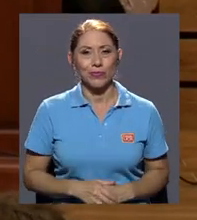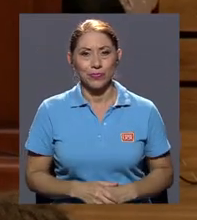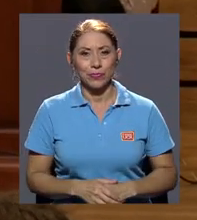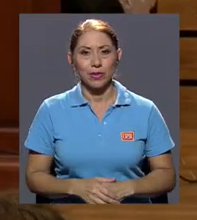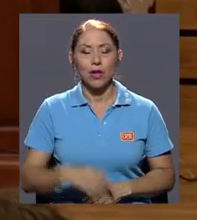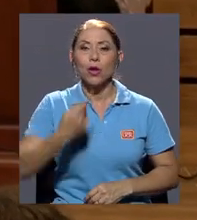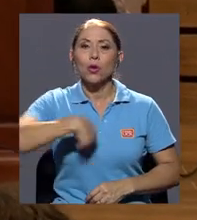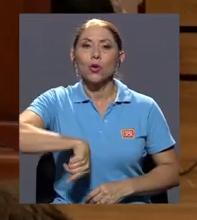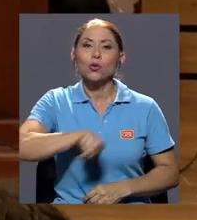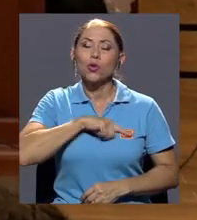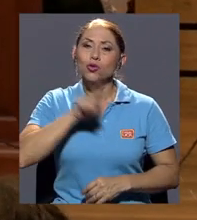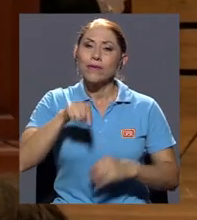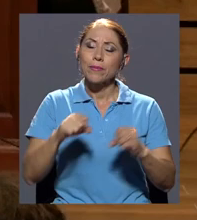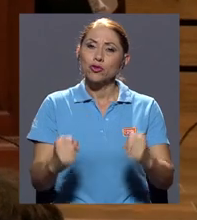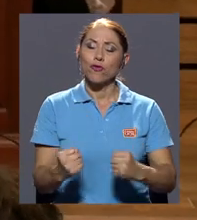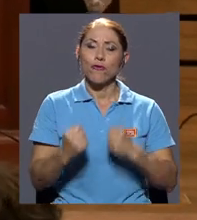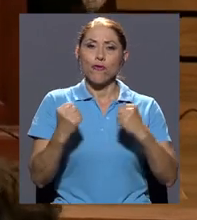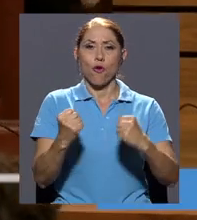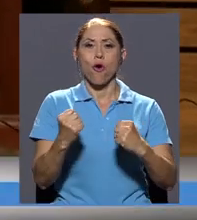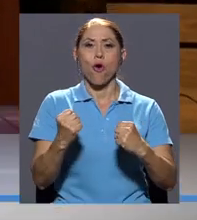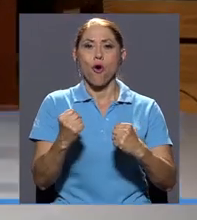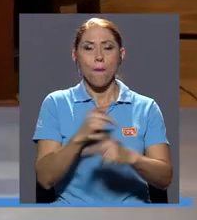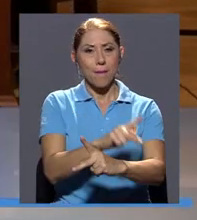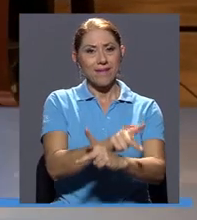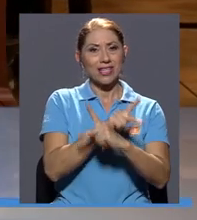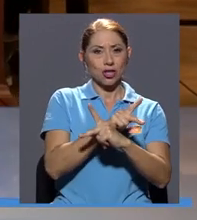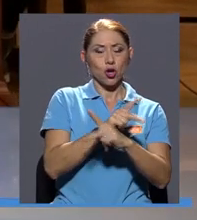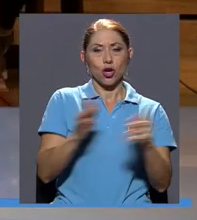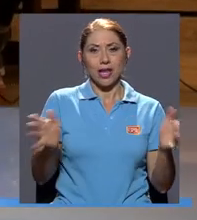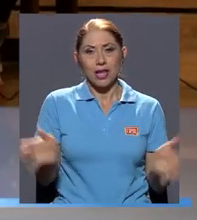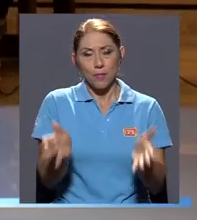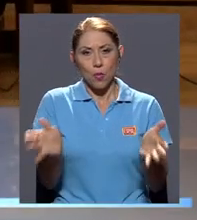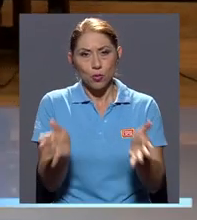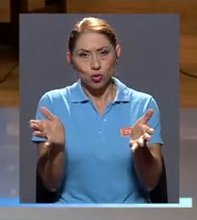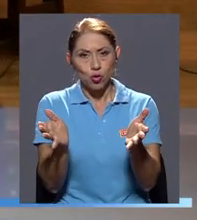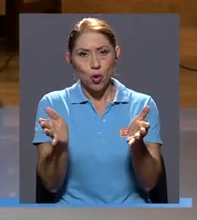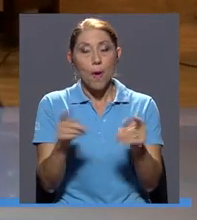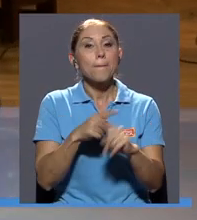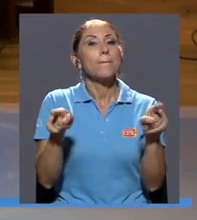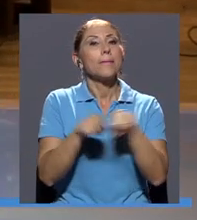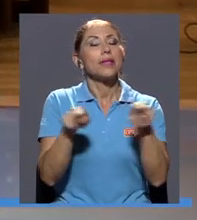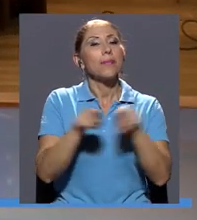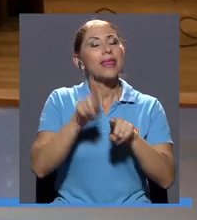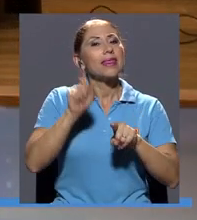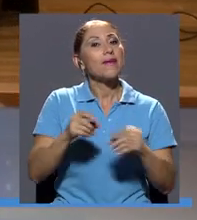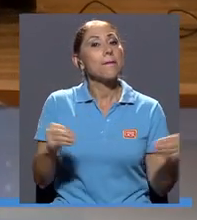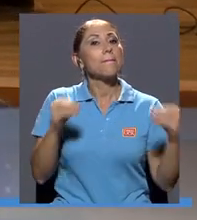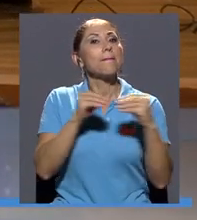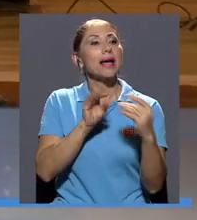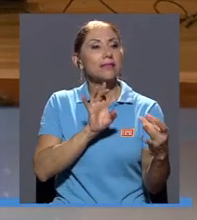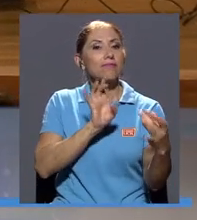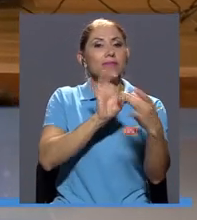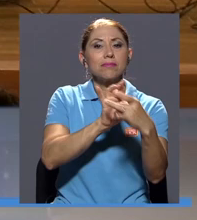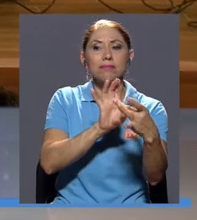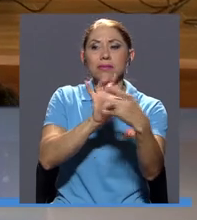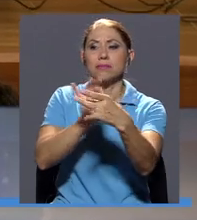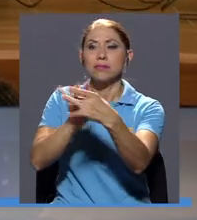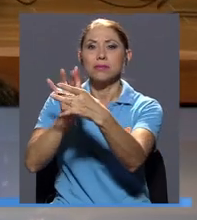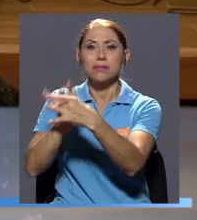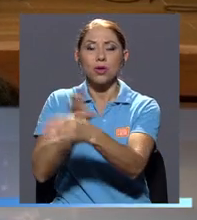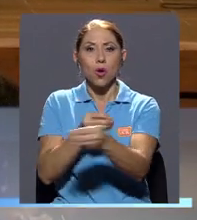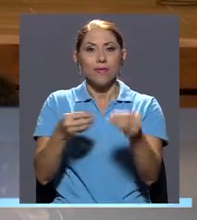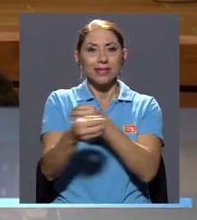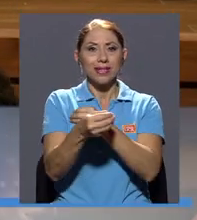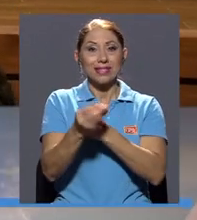fortalecer la parte de prevención y promoción, pero también lograr más alianzas con las demás unidades dentro de la U,